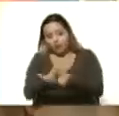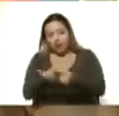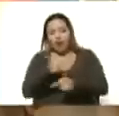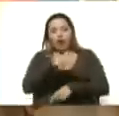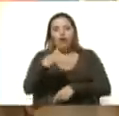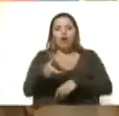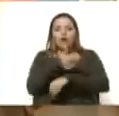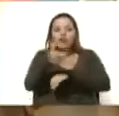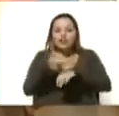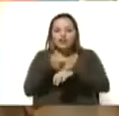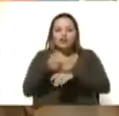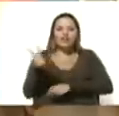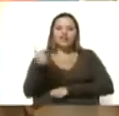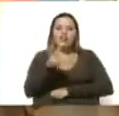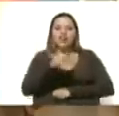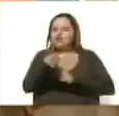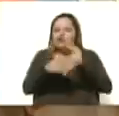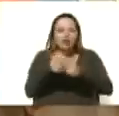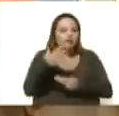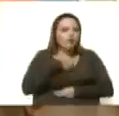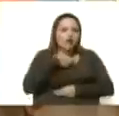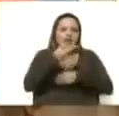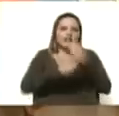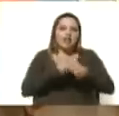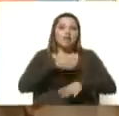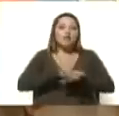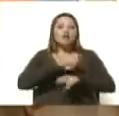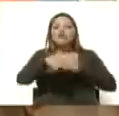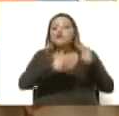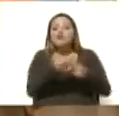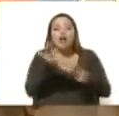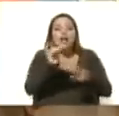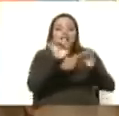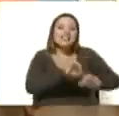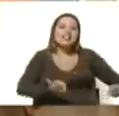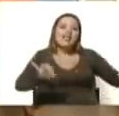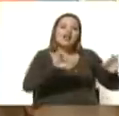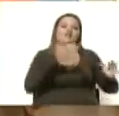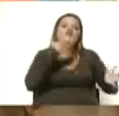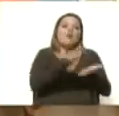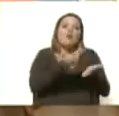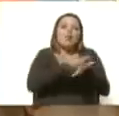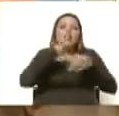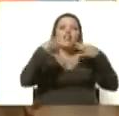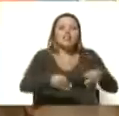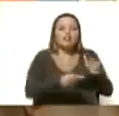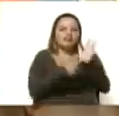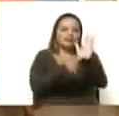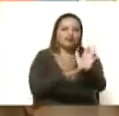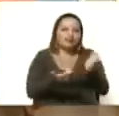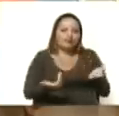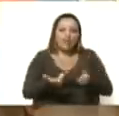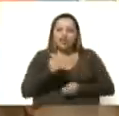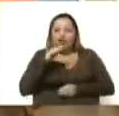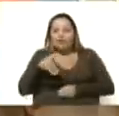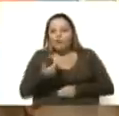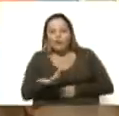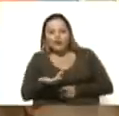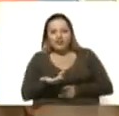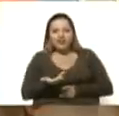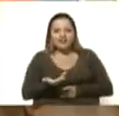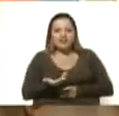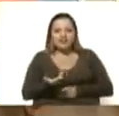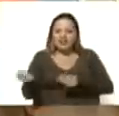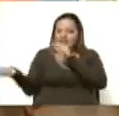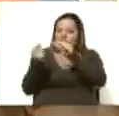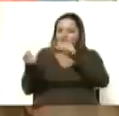nuestro pueblo. Nunca pudieron haberlo hecho porque nunca tuvieron un solo elemento. Así no se puede tampoco litigar, así no se puede